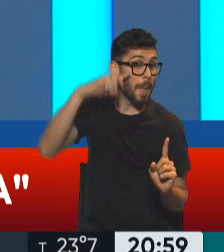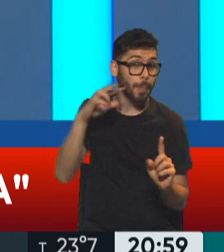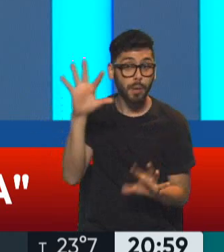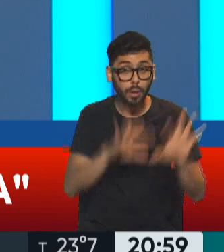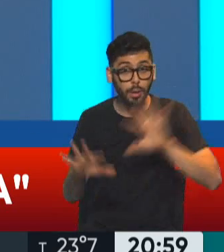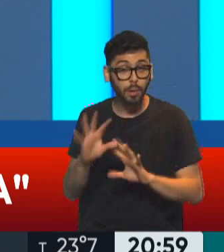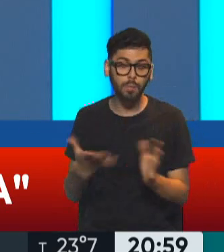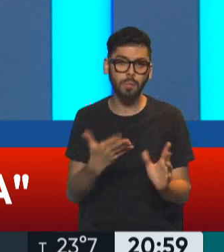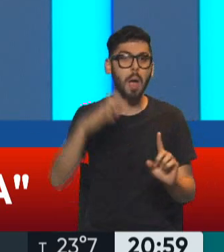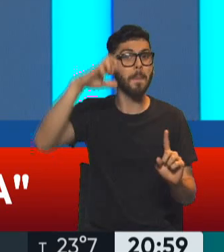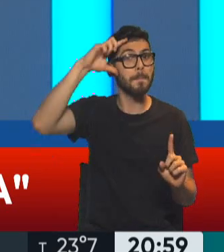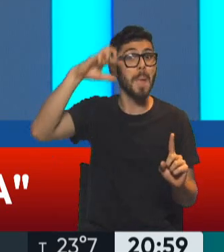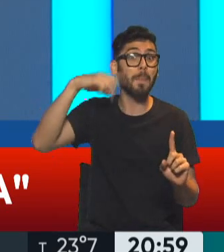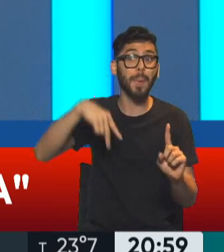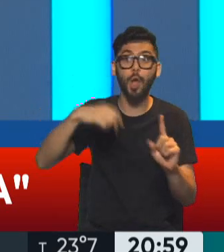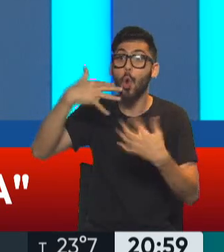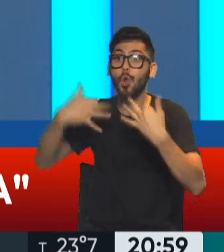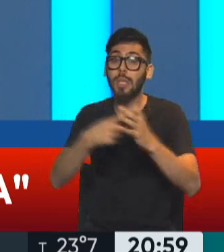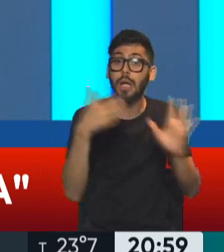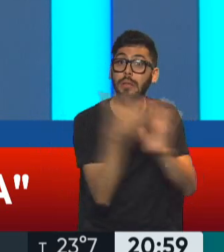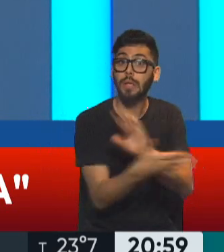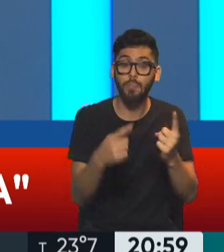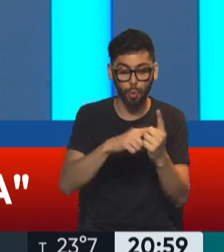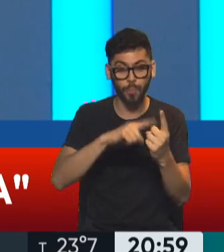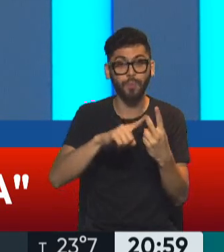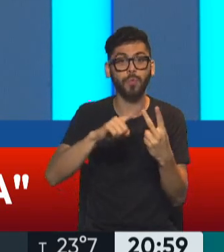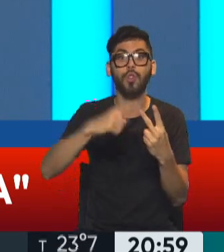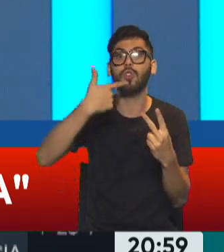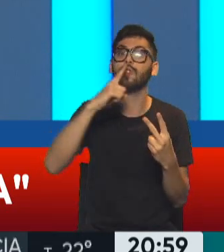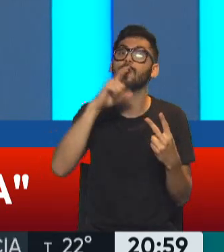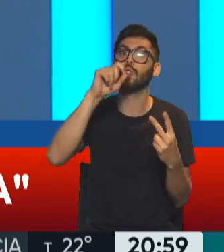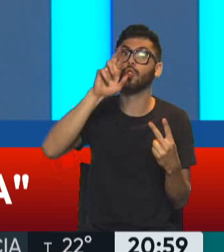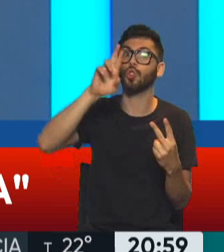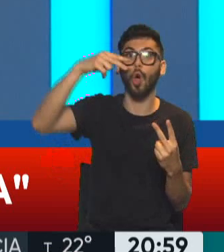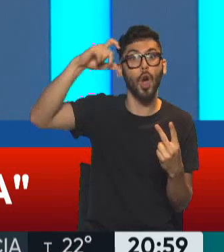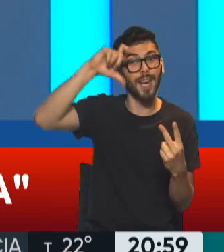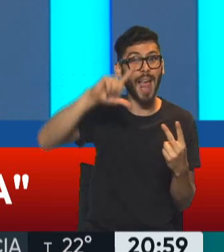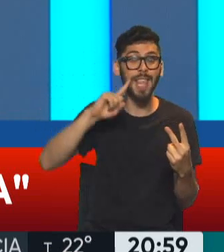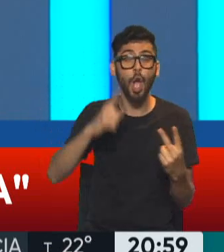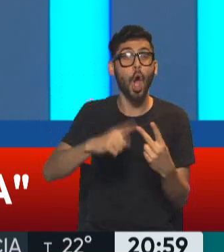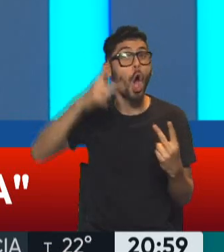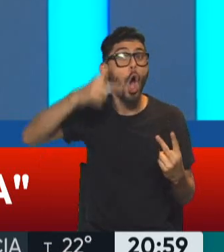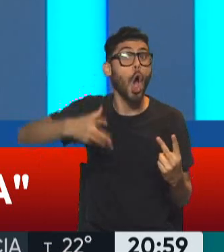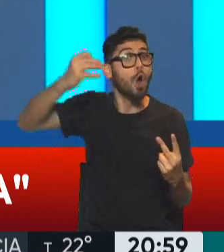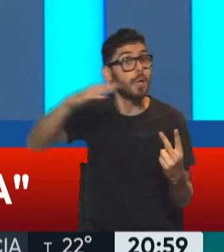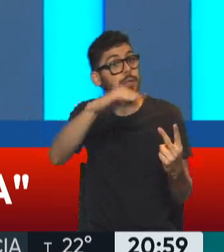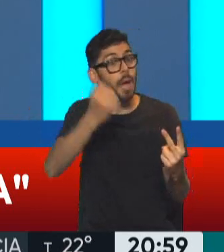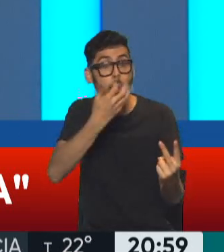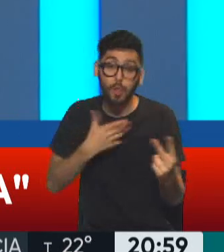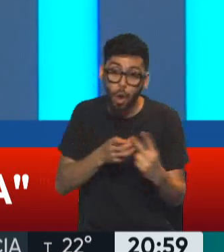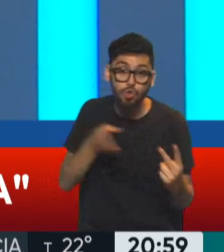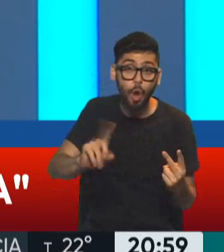tienen a Pepín prófugo de la justicia, a Stornelli con 8 llamados a indagatoria que no participó, y